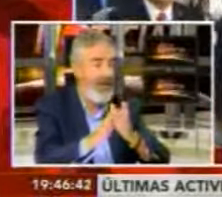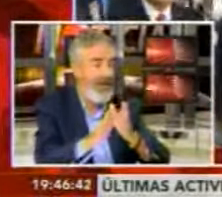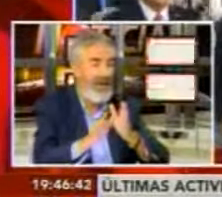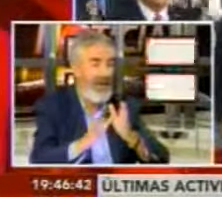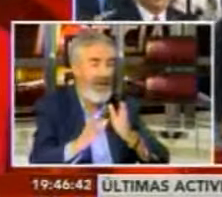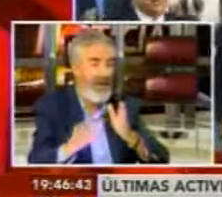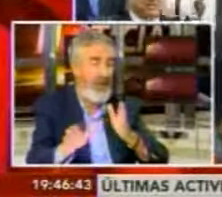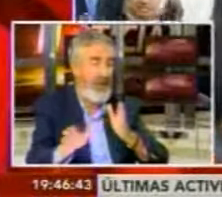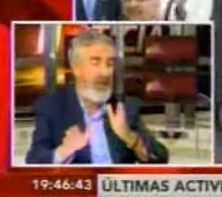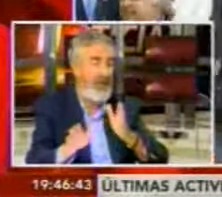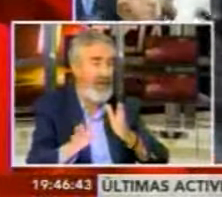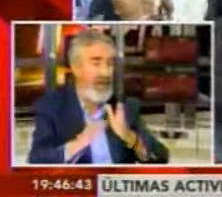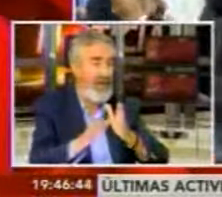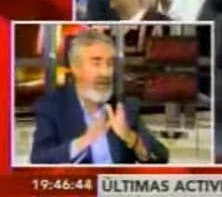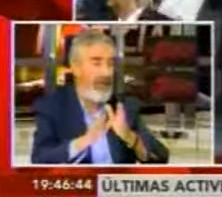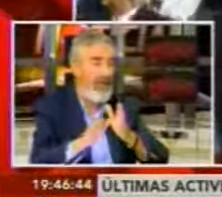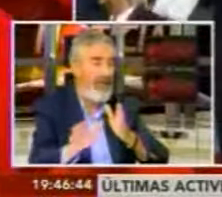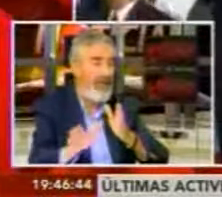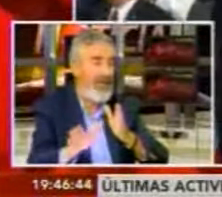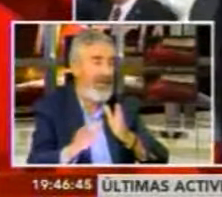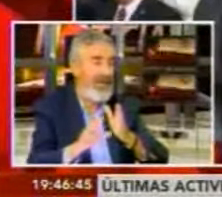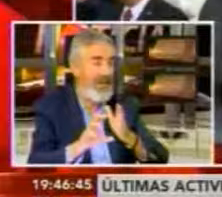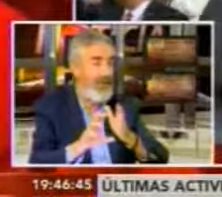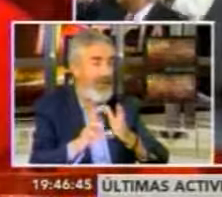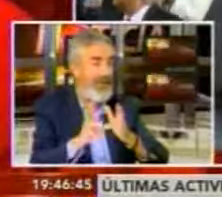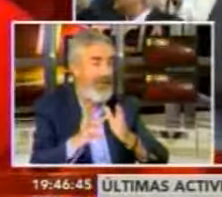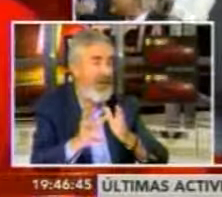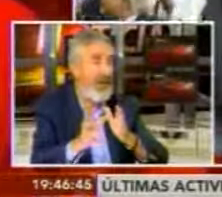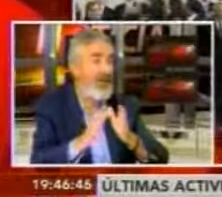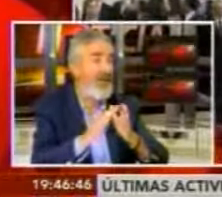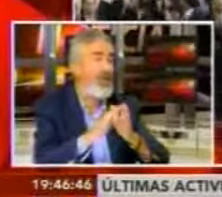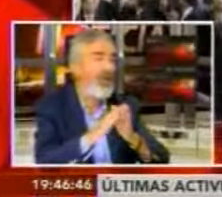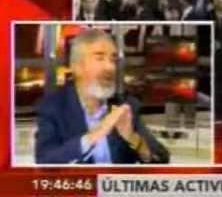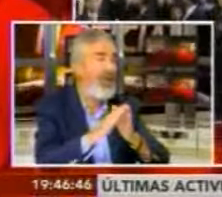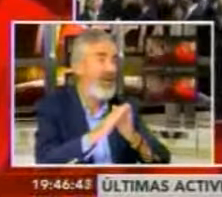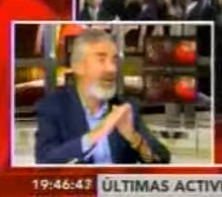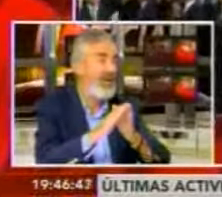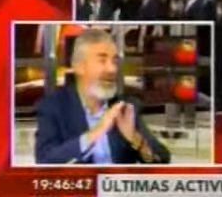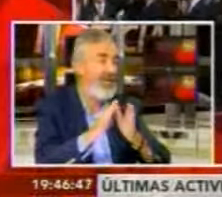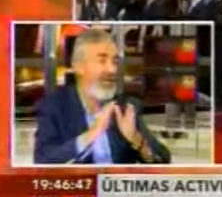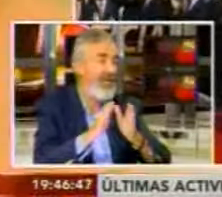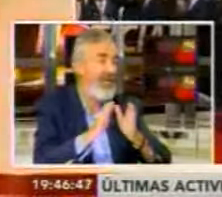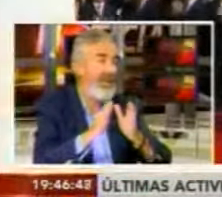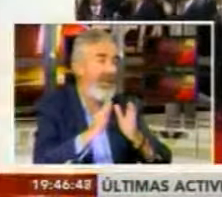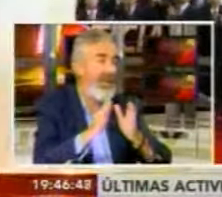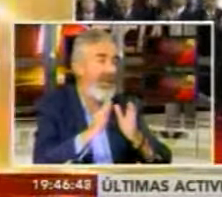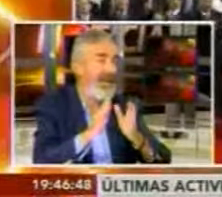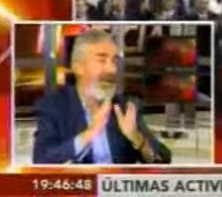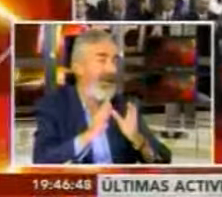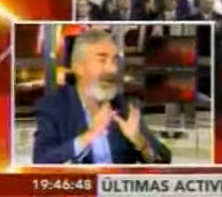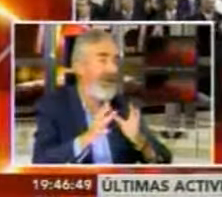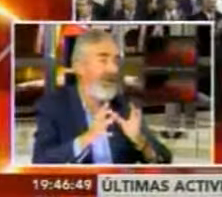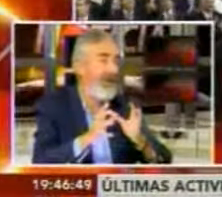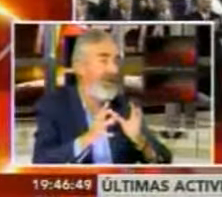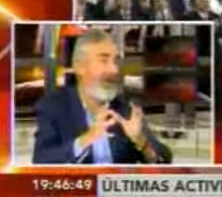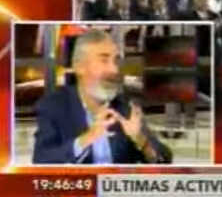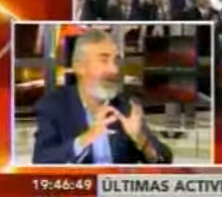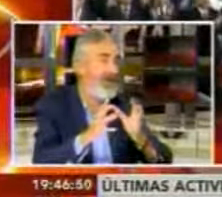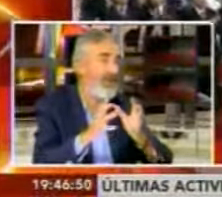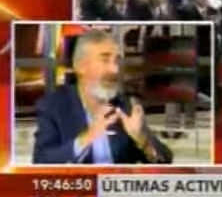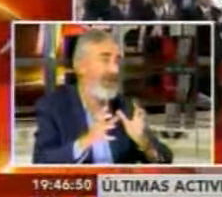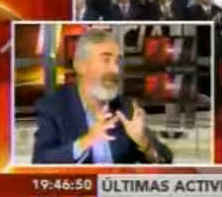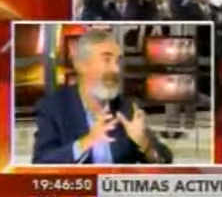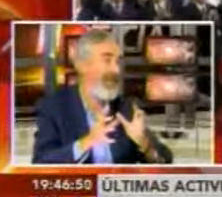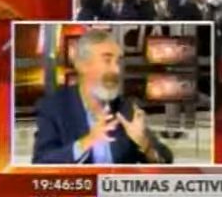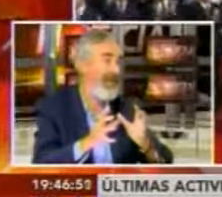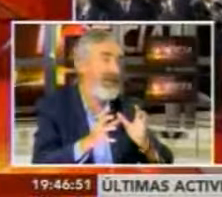reducir la desigualdad en forma sustantiva, digamos. todavía el 1% del ingreso nacional, según un estudio de la